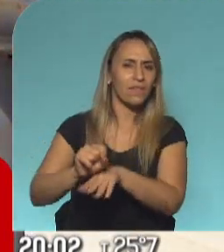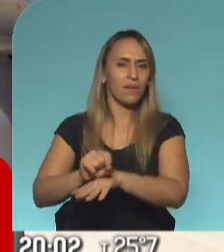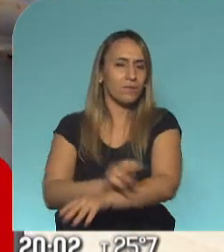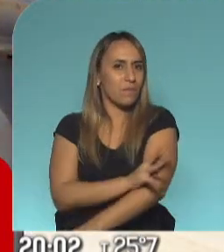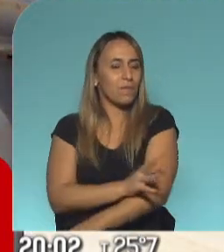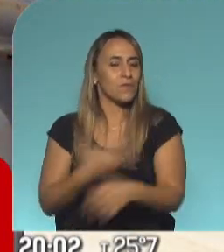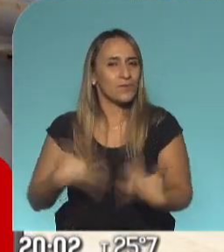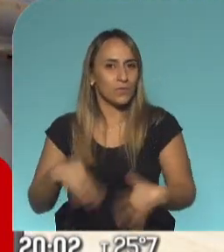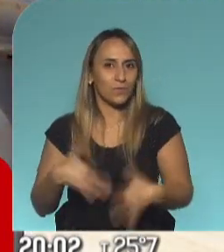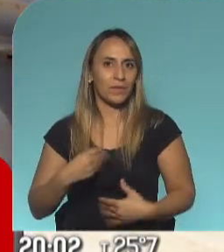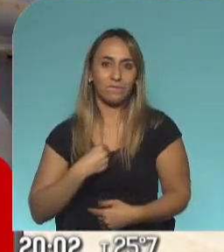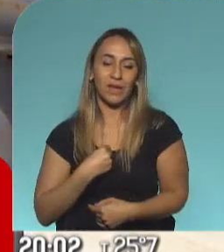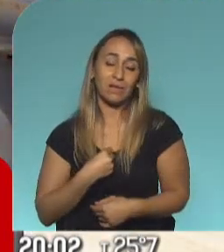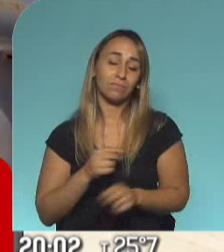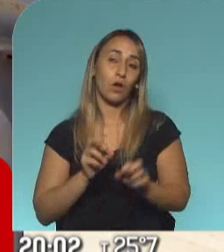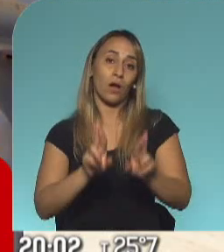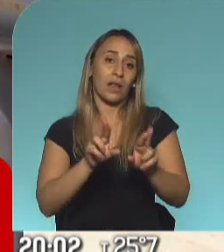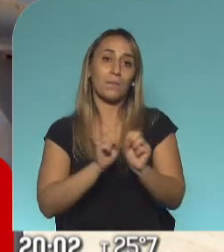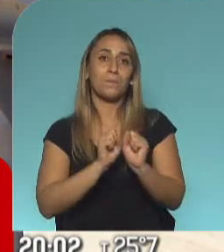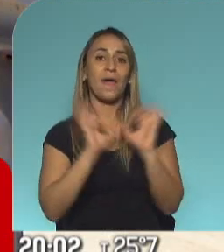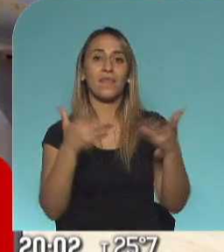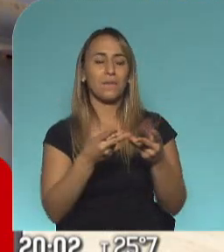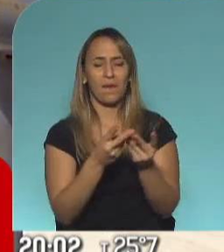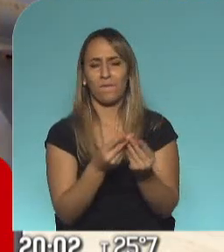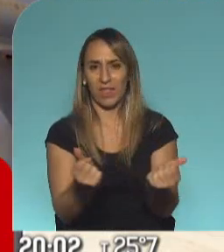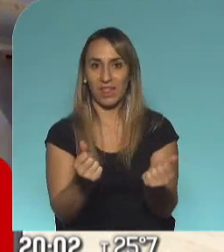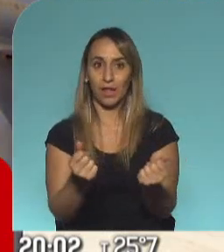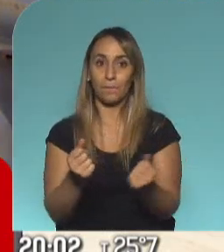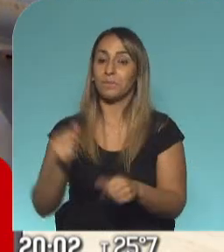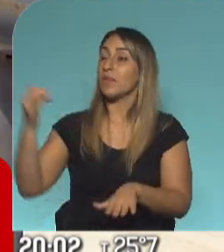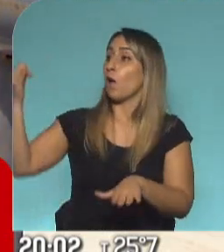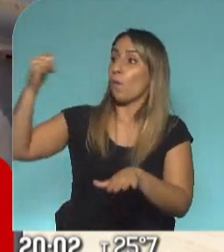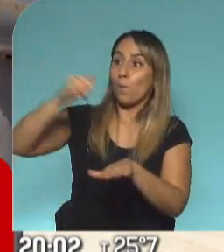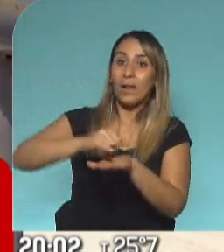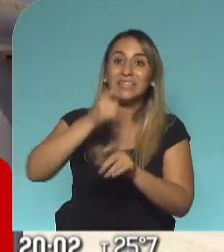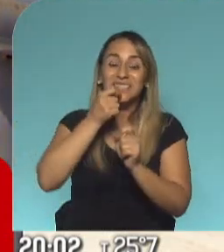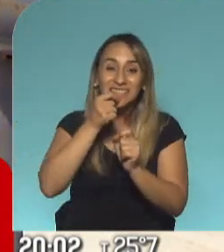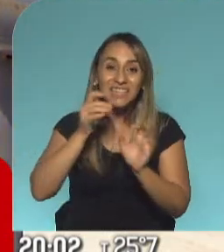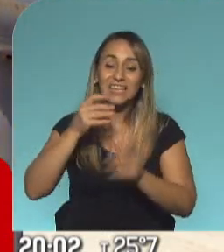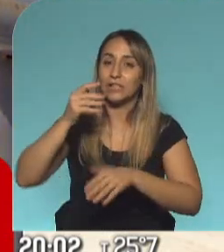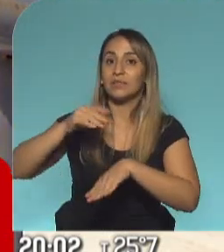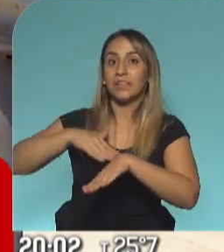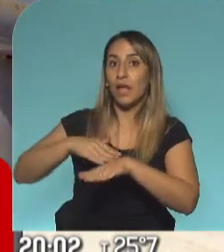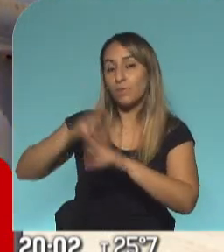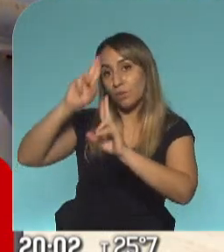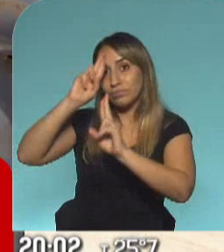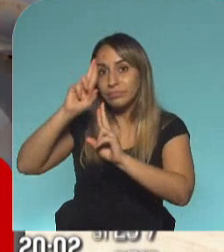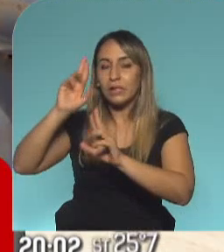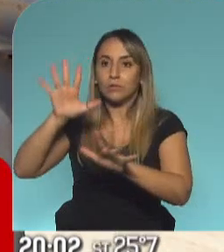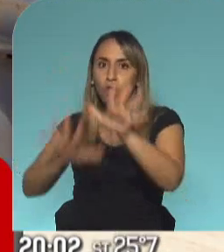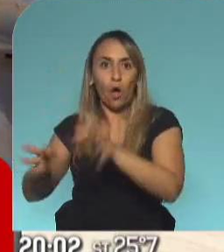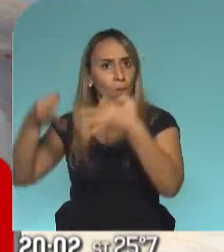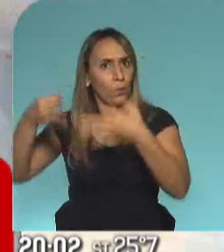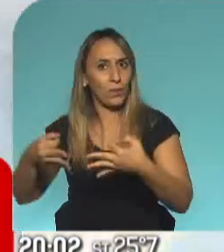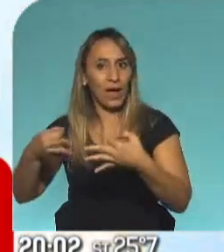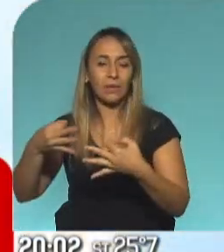esperanza de terminar con esta pandemia. Este vuelo llegará al país si todo sale bien y los tiempos se mantienen como hasta ahora. ahora el